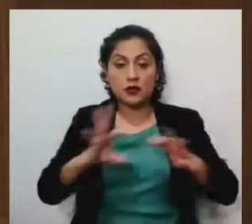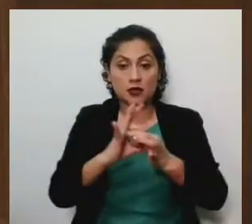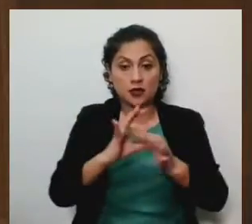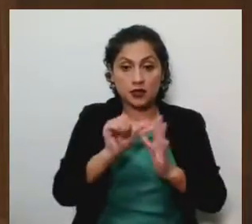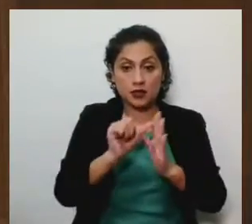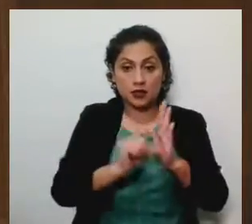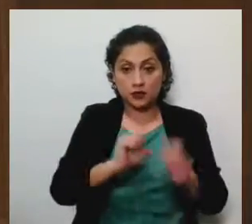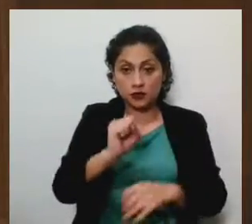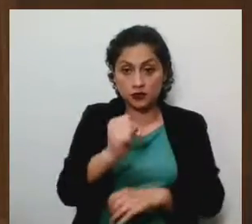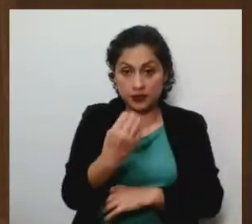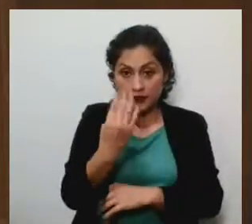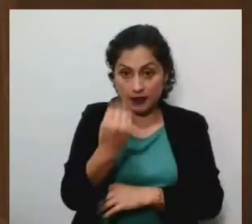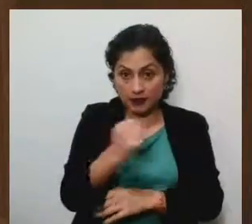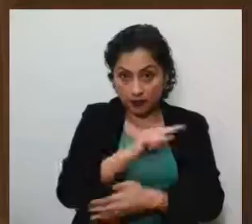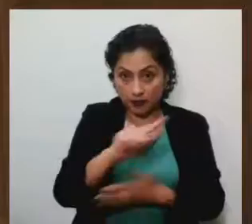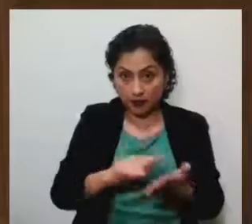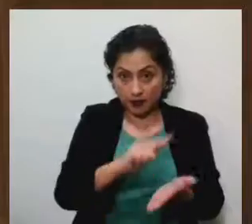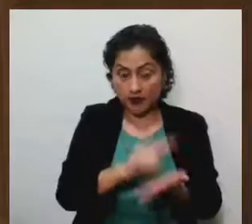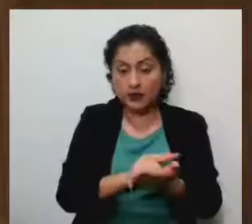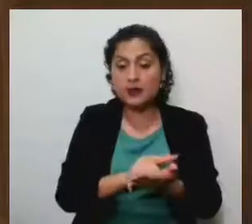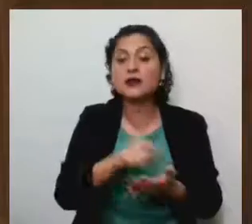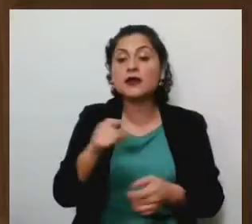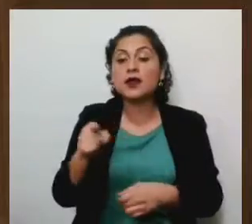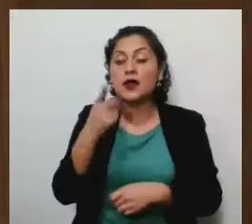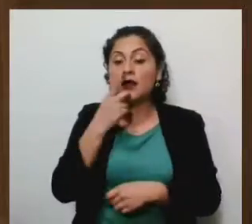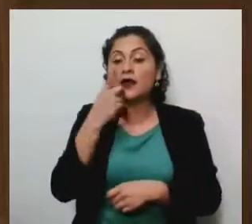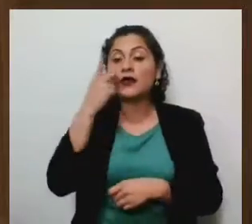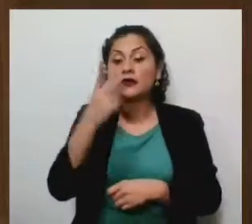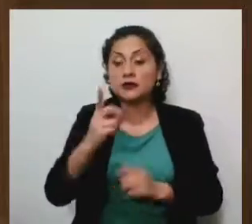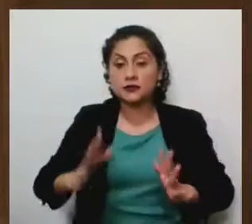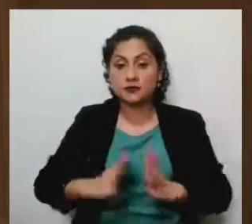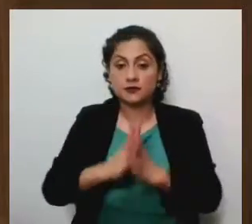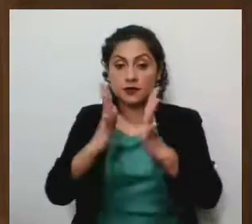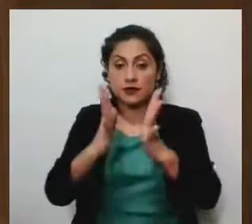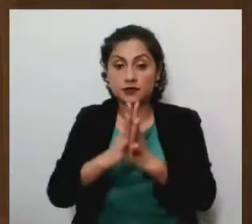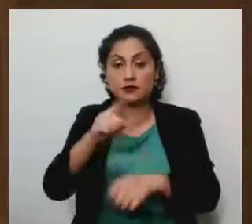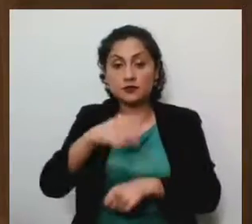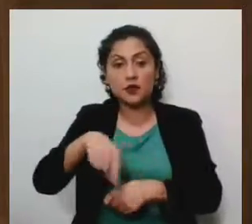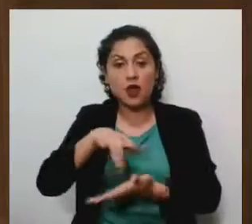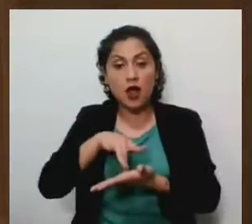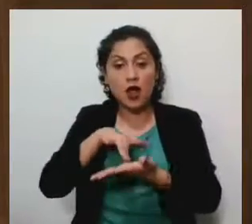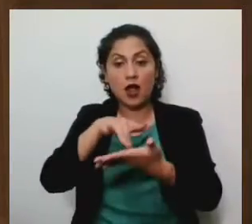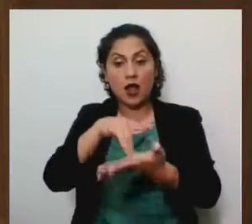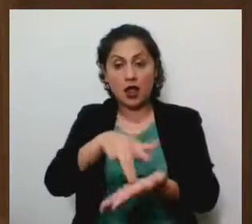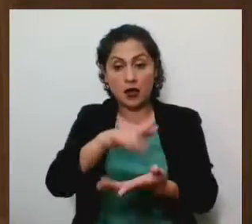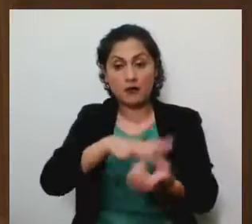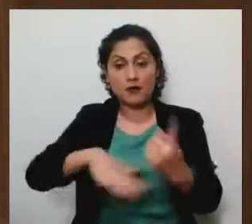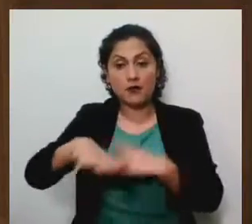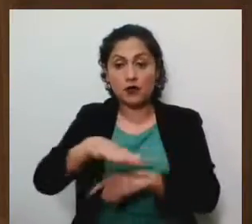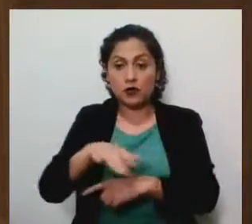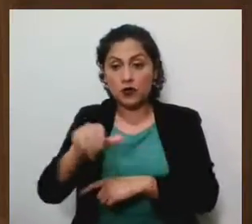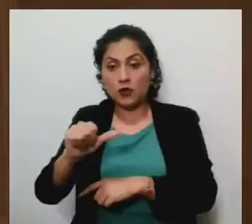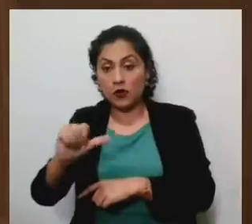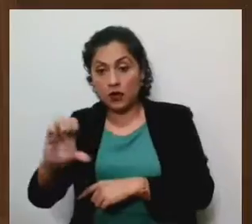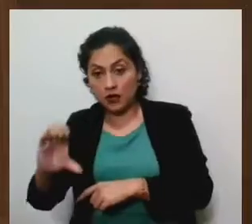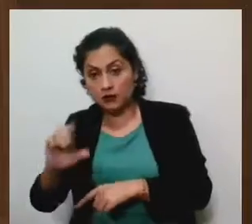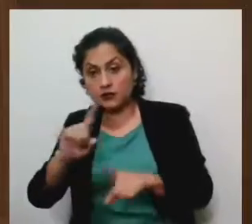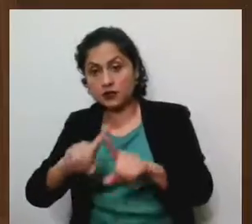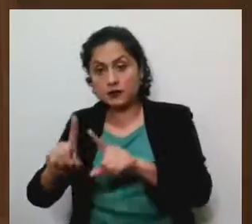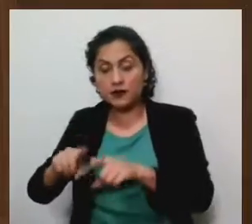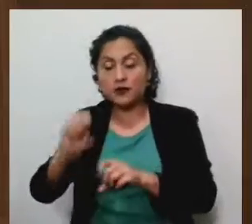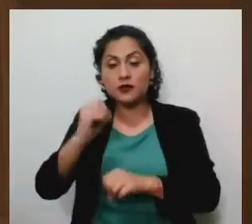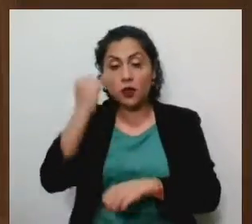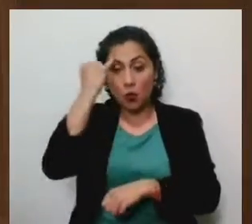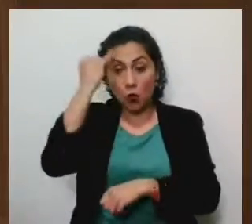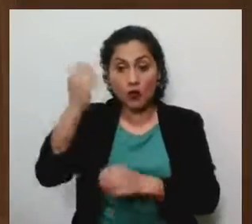fungirá como instancia de apoyo entre los ciudadanos, organizaciones de la sociedad civil, constructores o desarrolladores y las